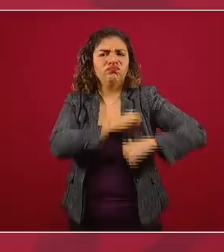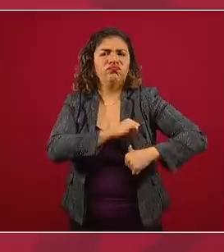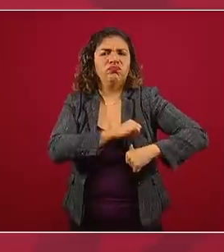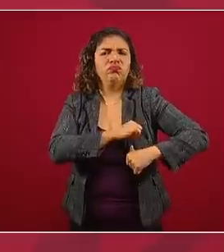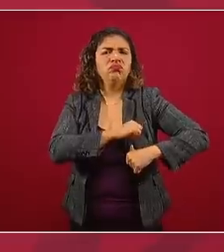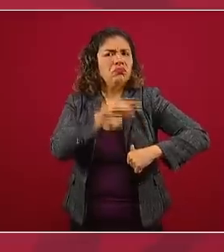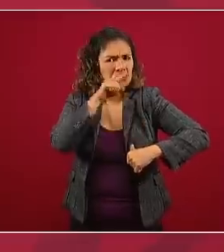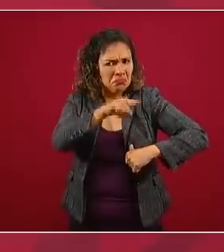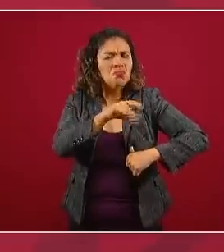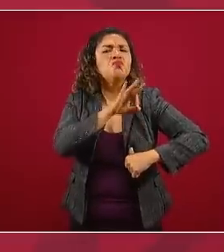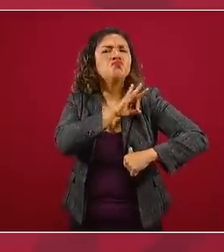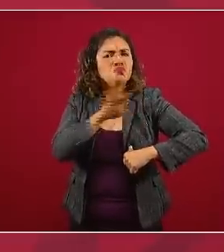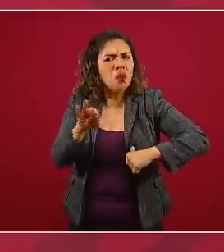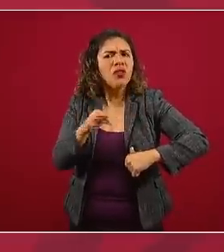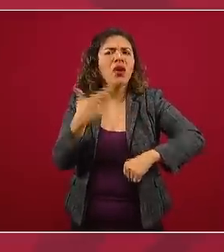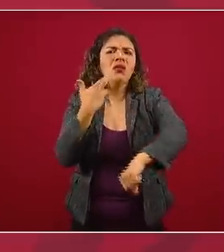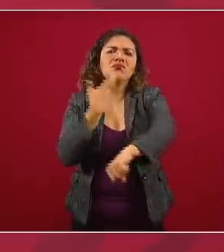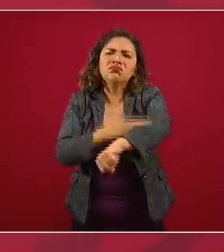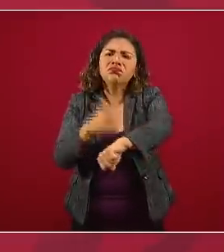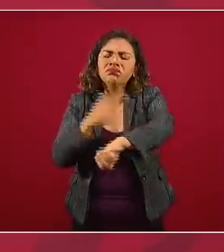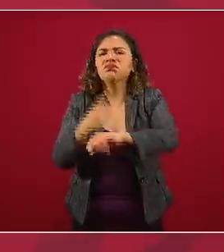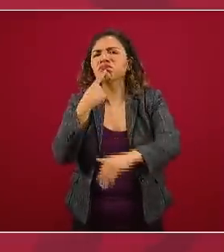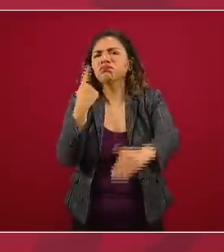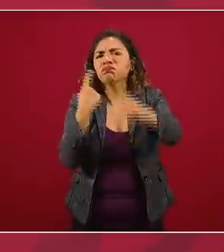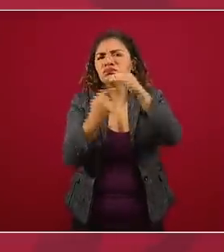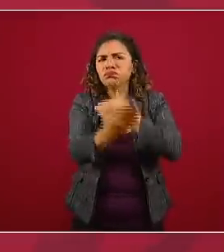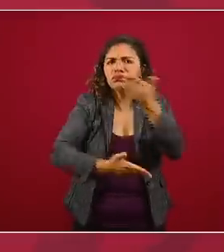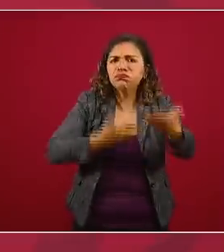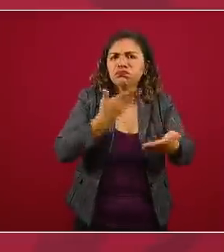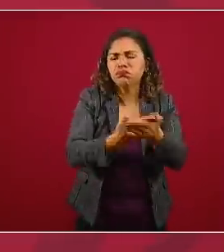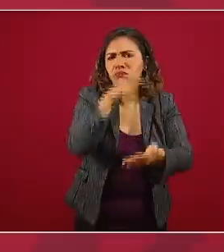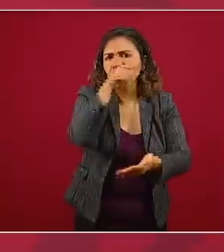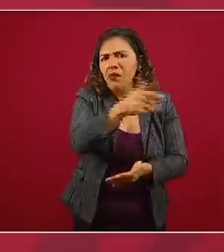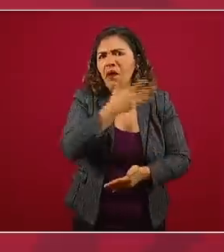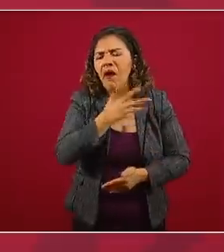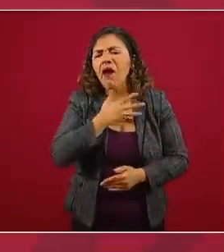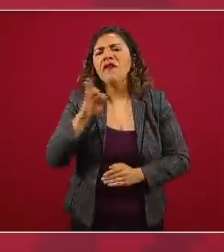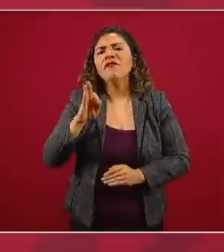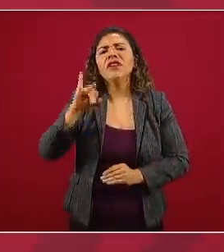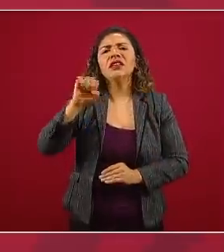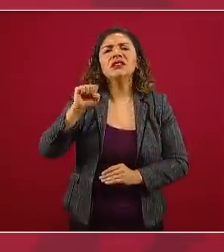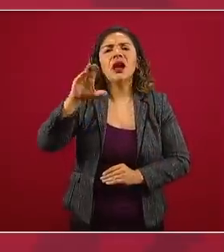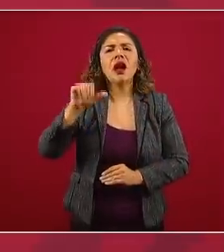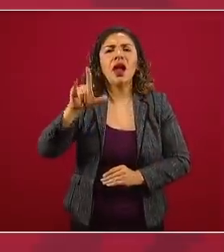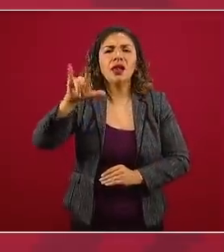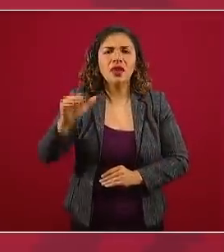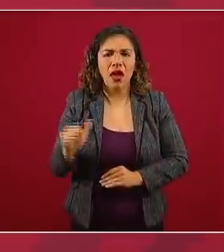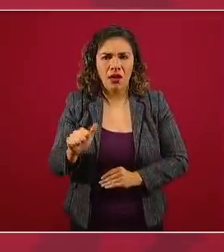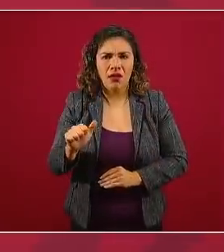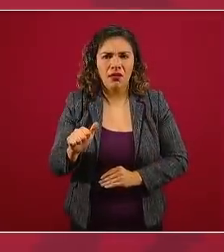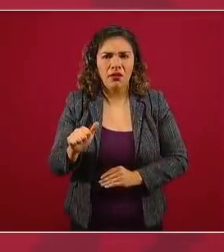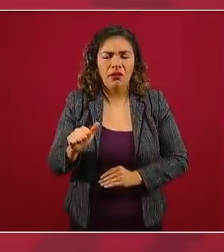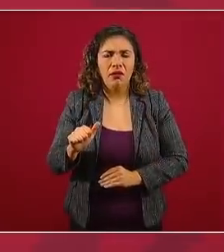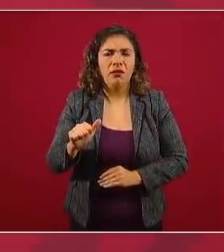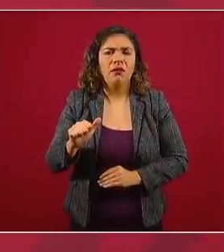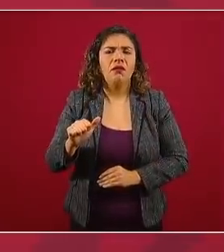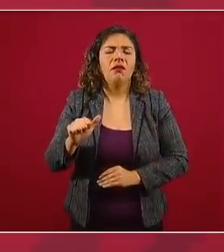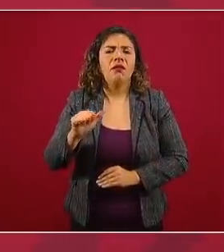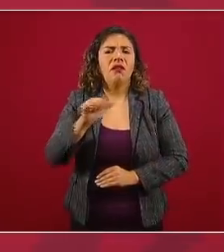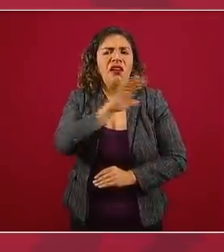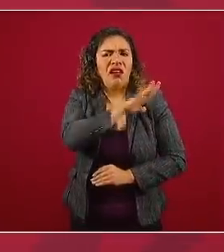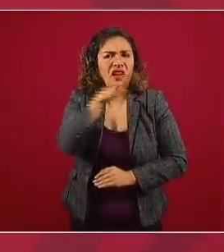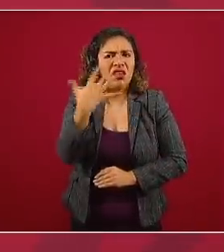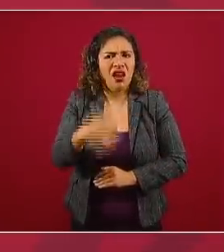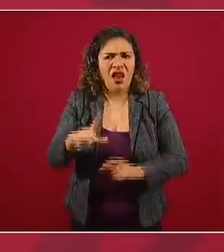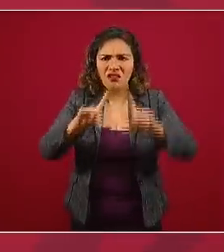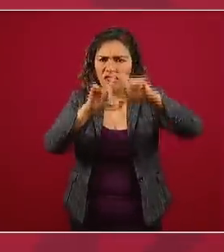adecuada para presentar denuncias es la fiscalía general de